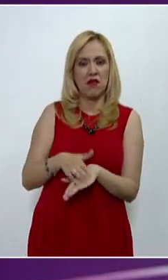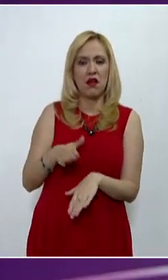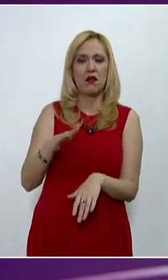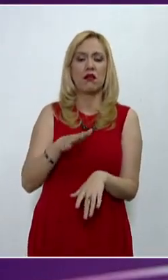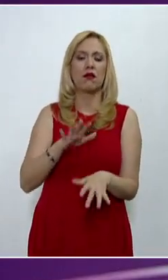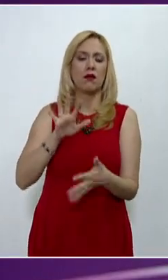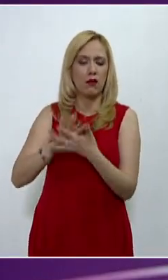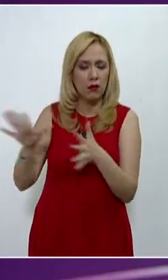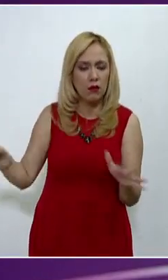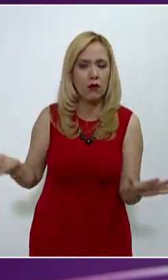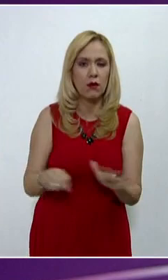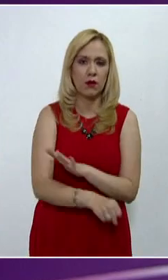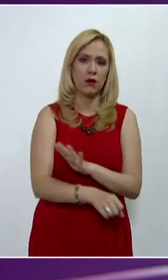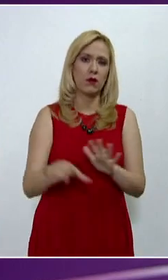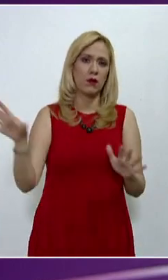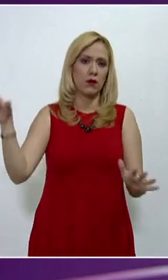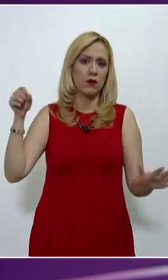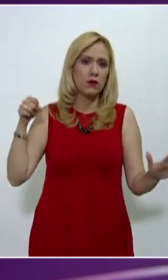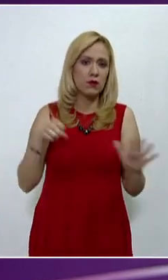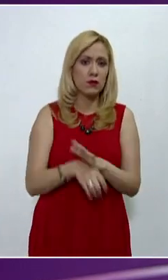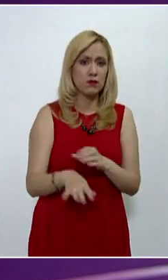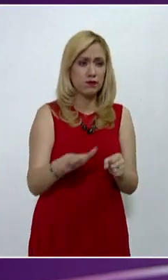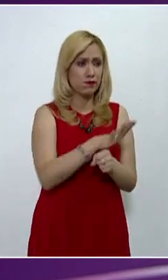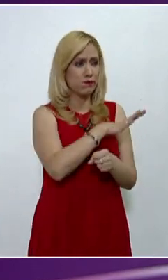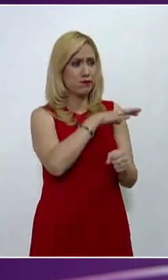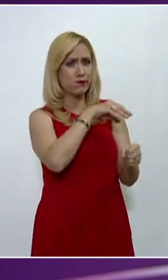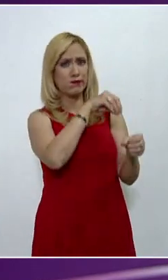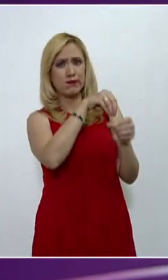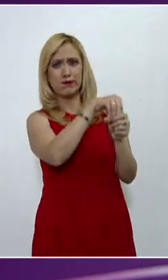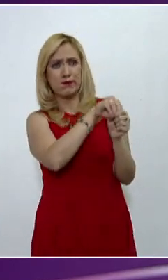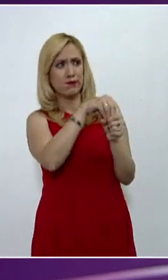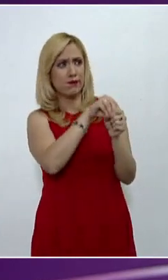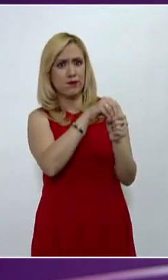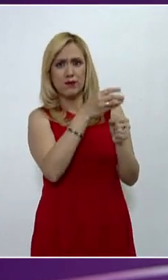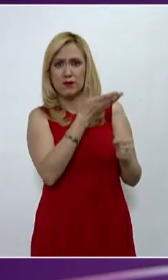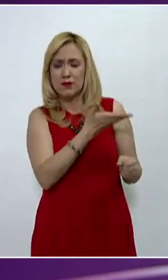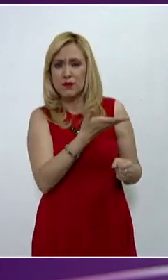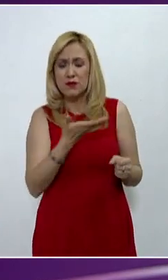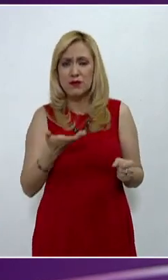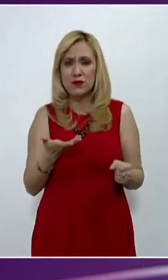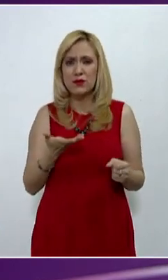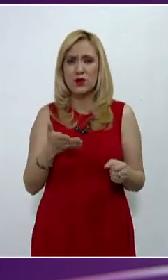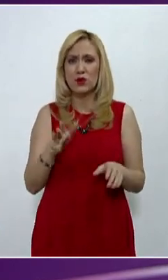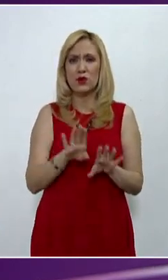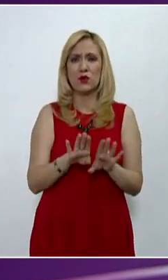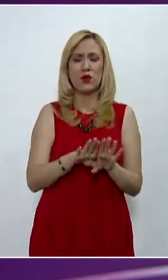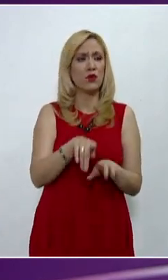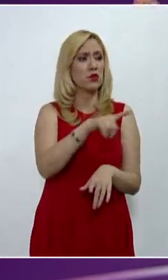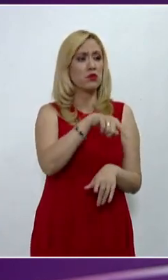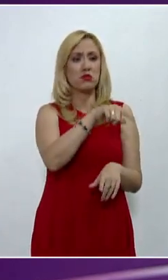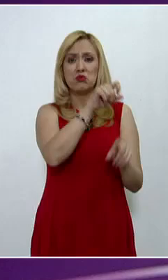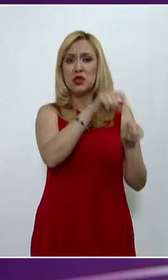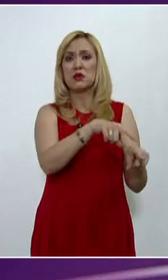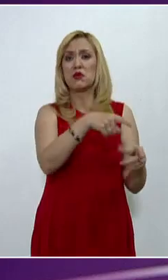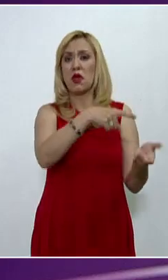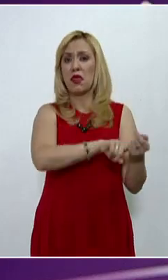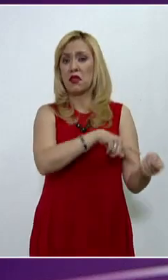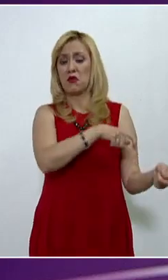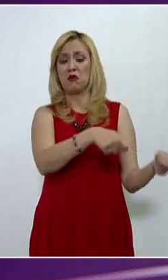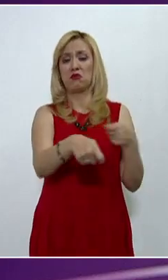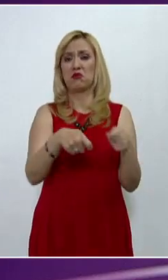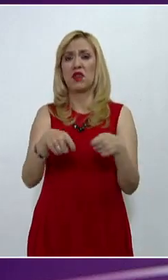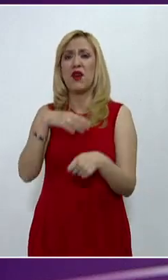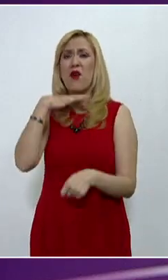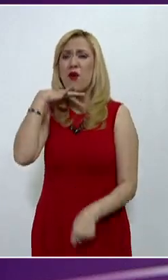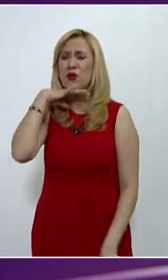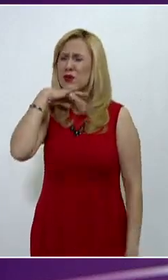desfavorecidos. Las cárceles, además de estar sobrepobladas, además de estar regidas por sistemas de autogobierno con un régimen de